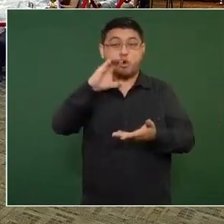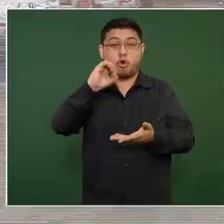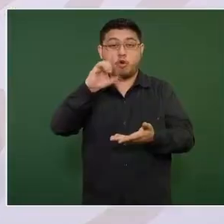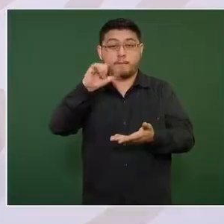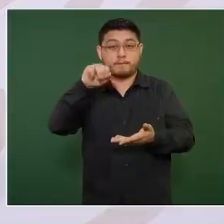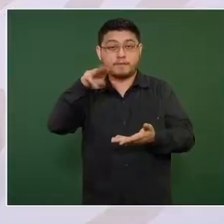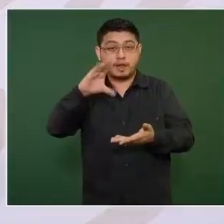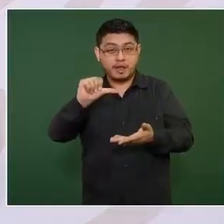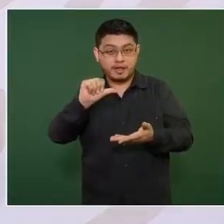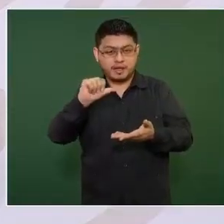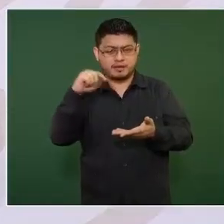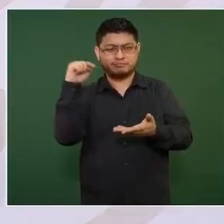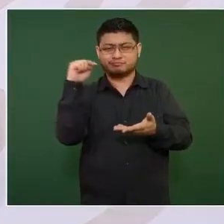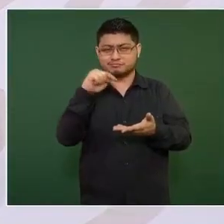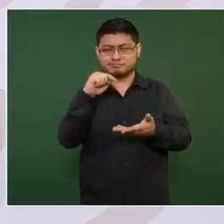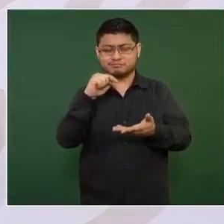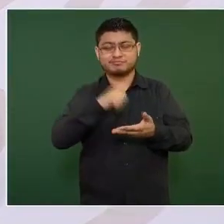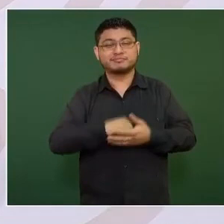de